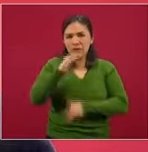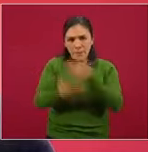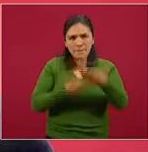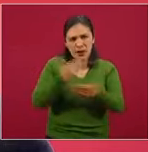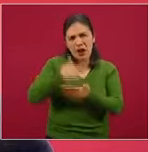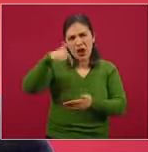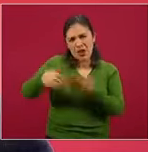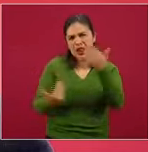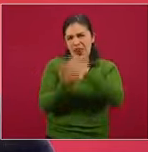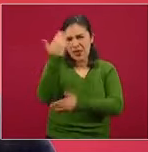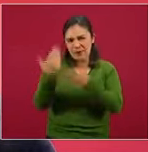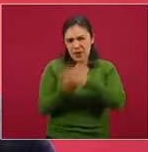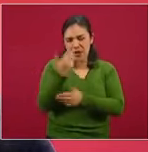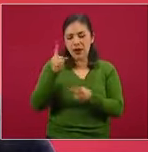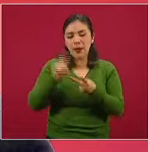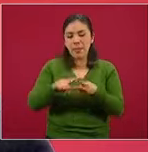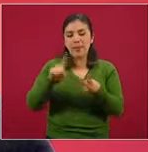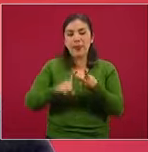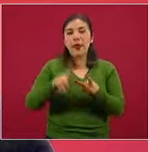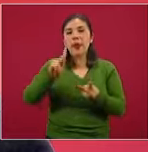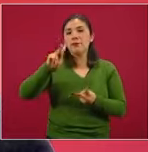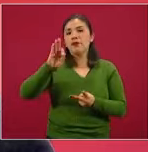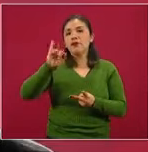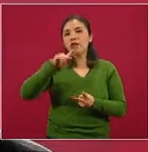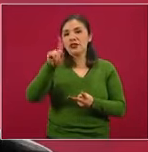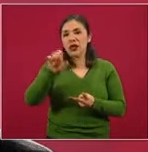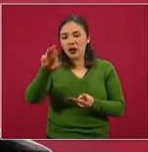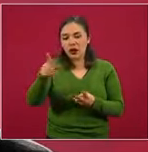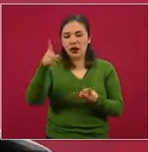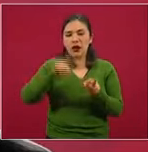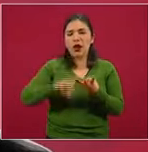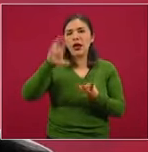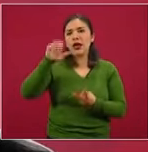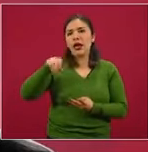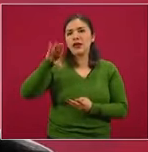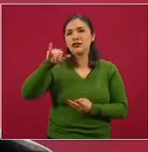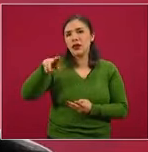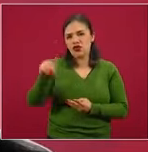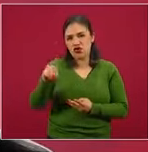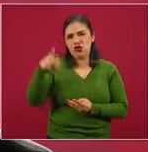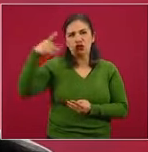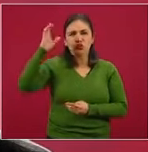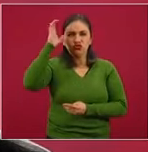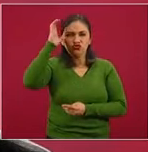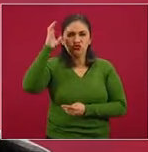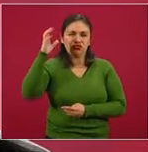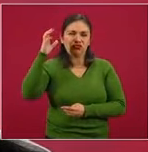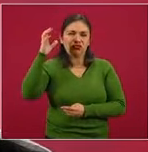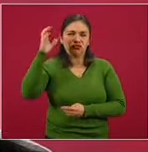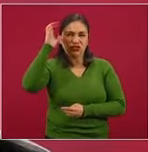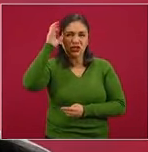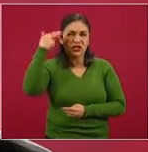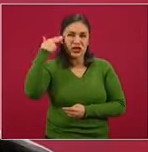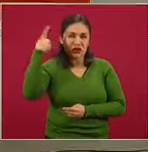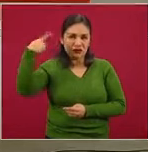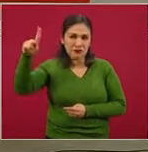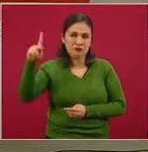aquí en la conferencia matutina, Pfizer y CanSino, la compañía china de la que se ha hablado más